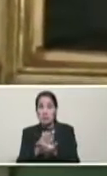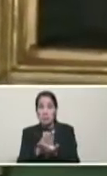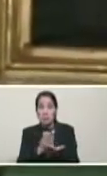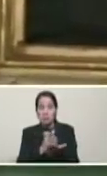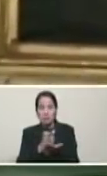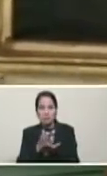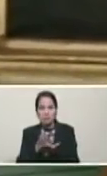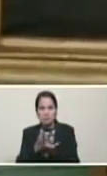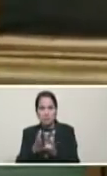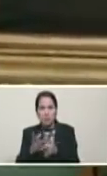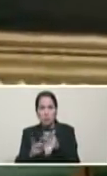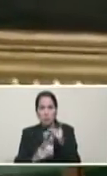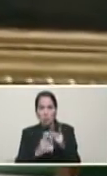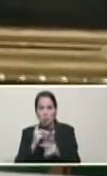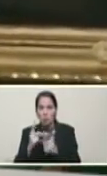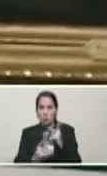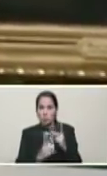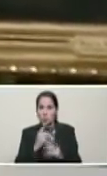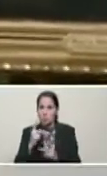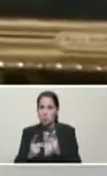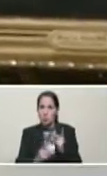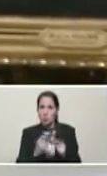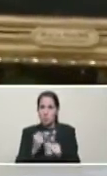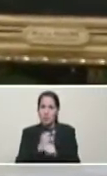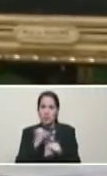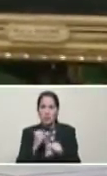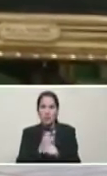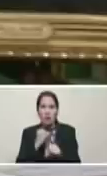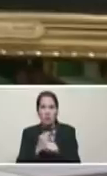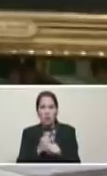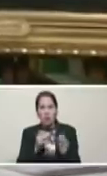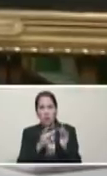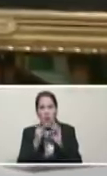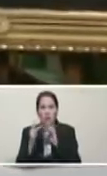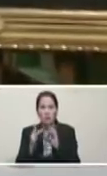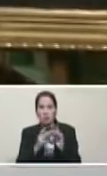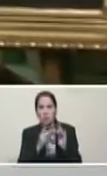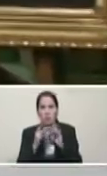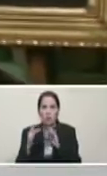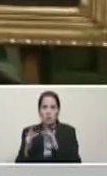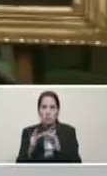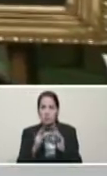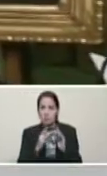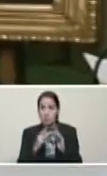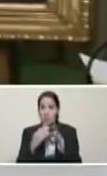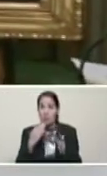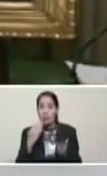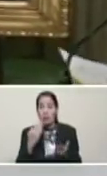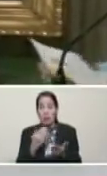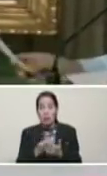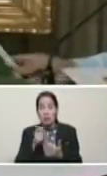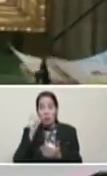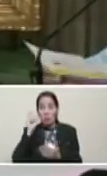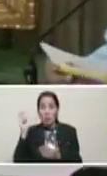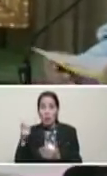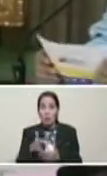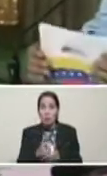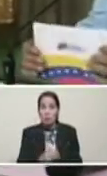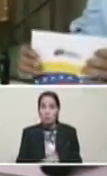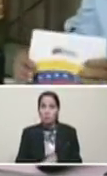de producción de trabajo de articulación así que le agradezco al guárico